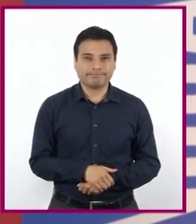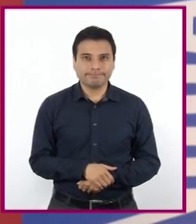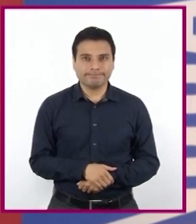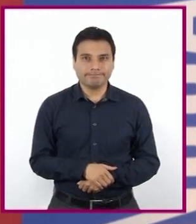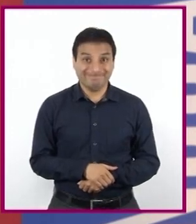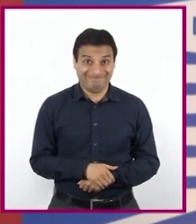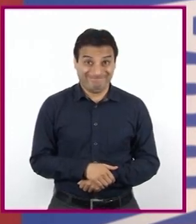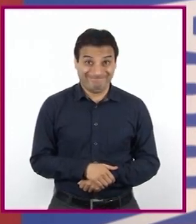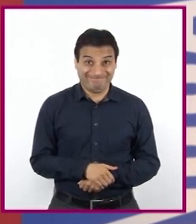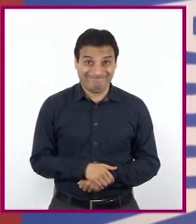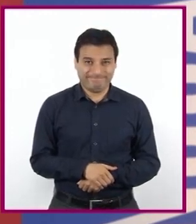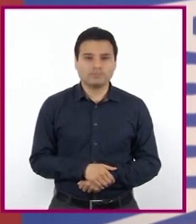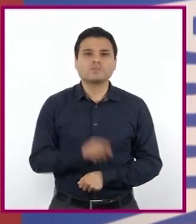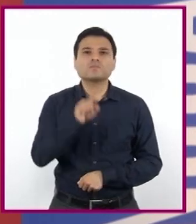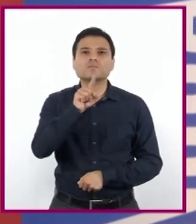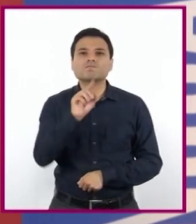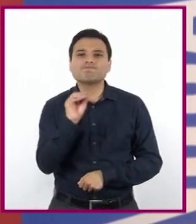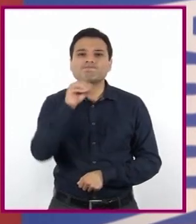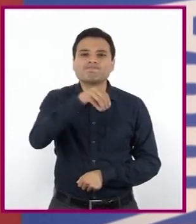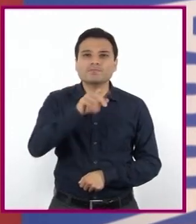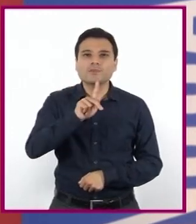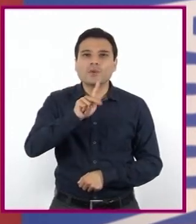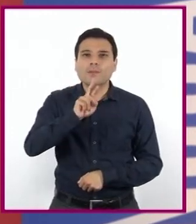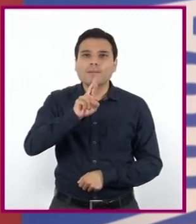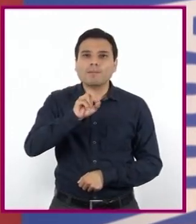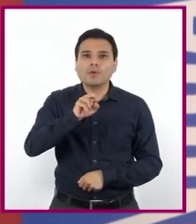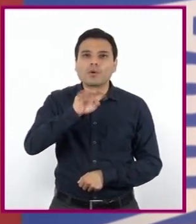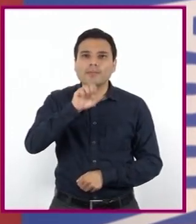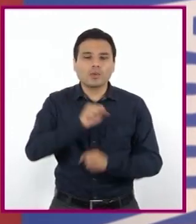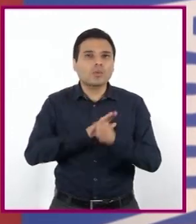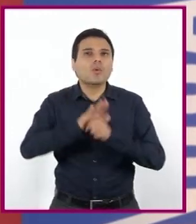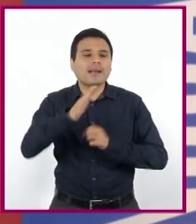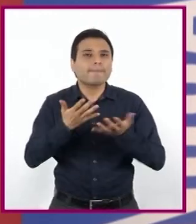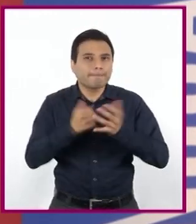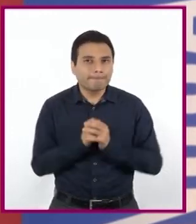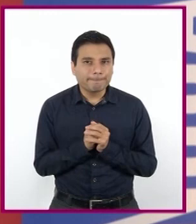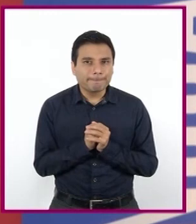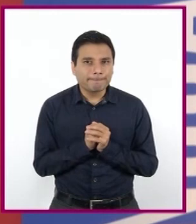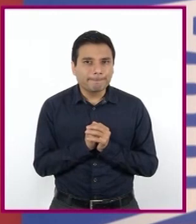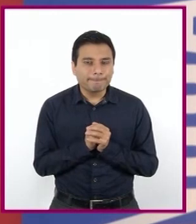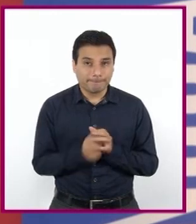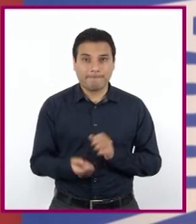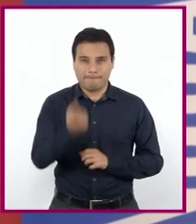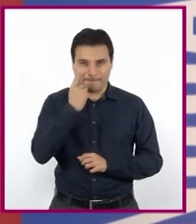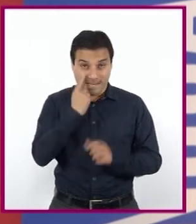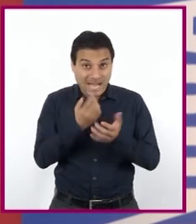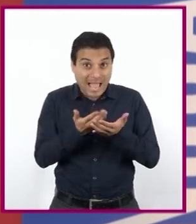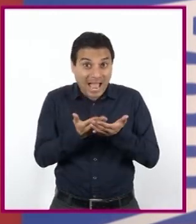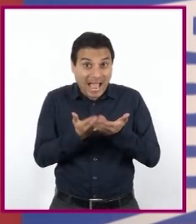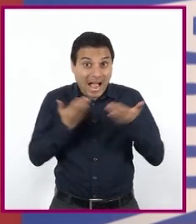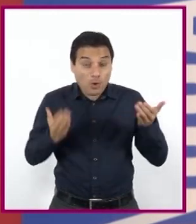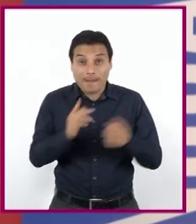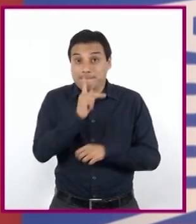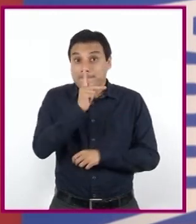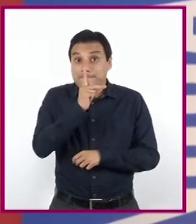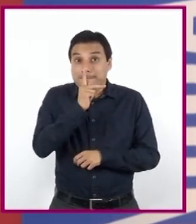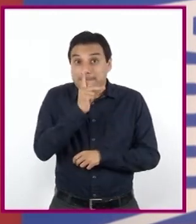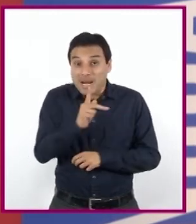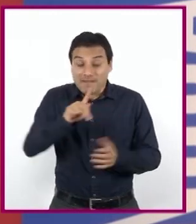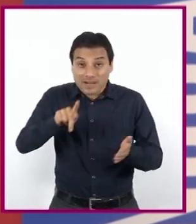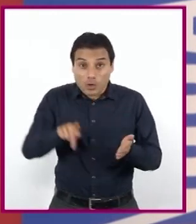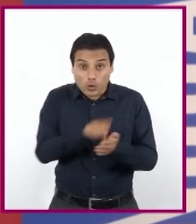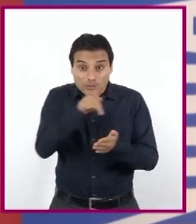¿Ya saben cuáles pronombres pueden usar y con qué palabras? Ahora cambiaremos las palabras repetidas por pronombres